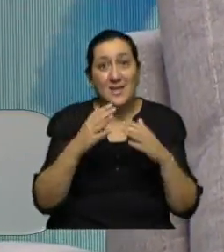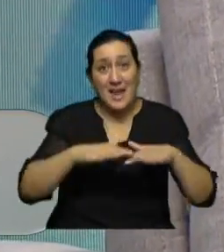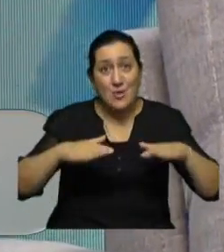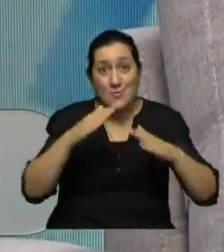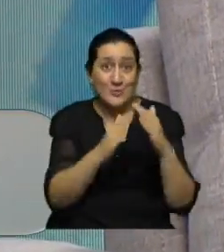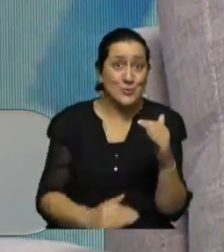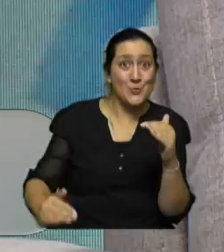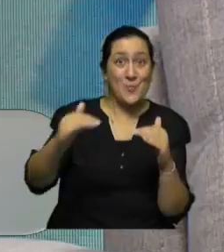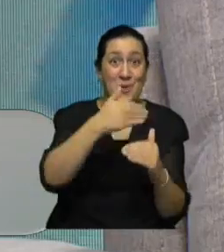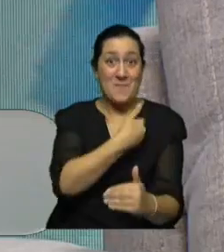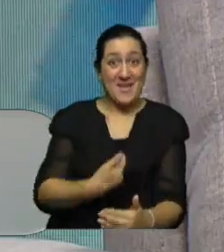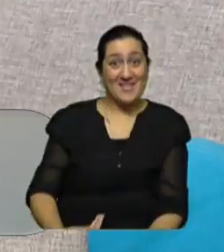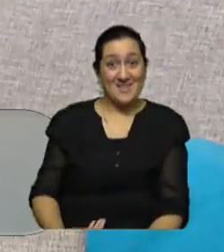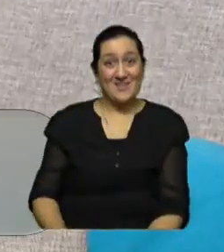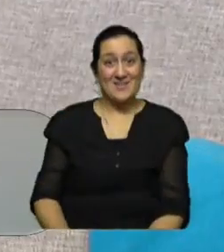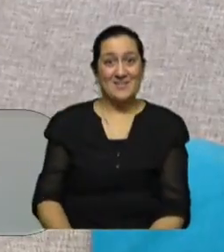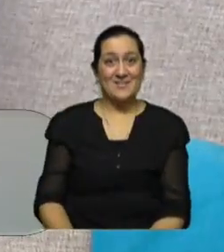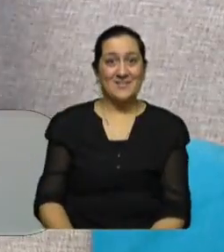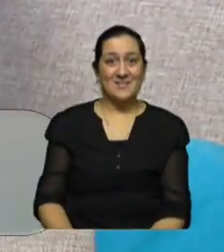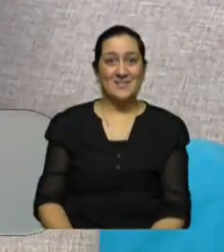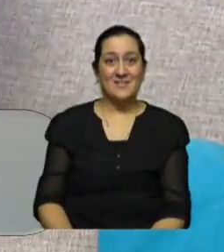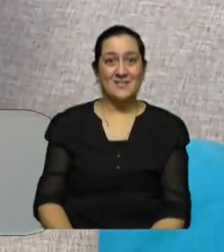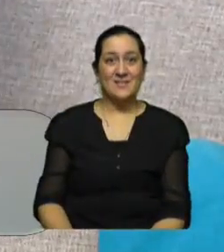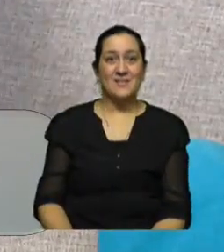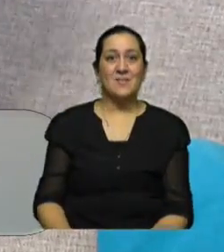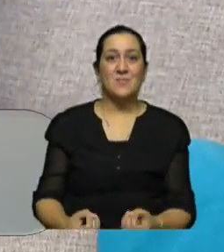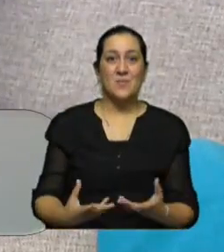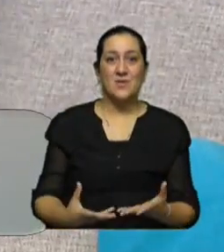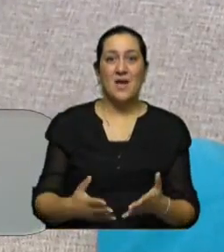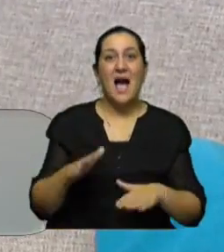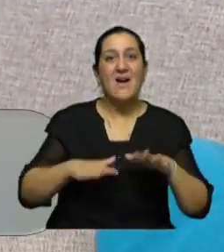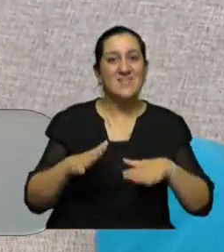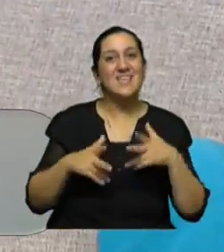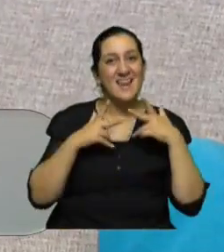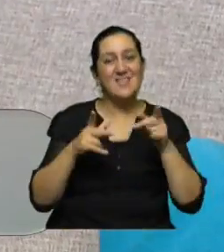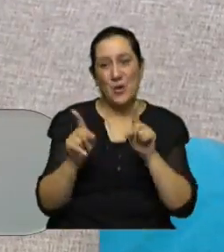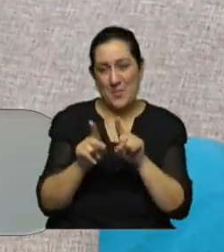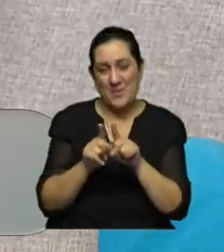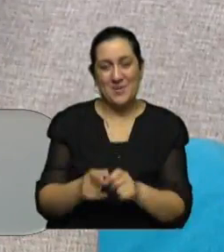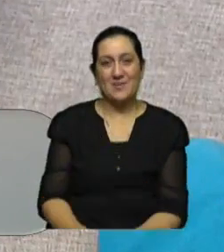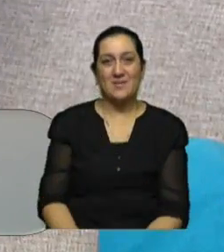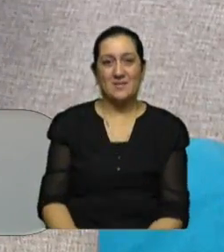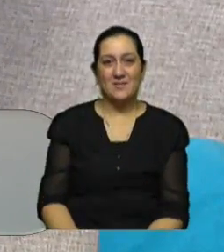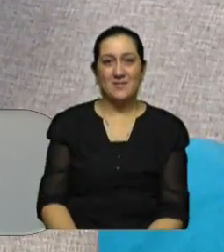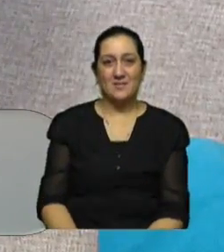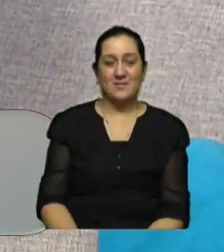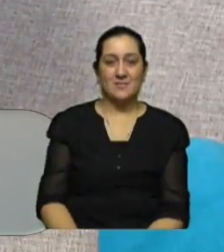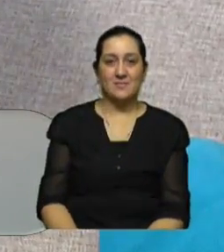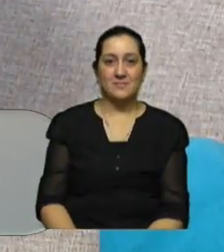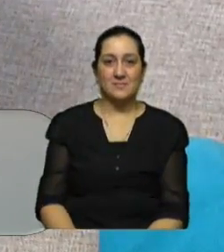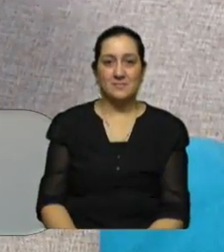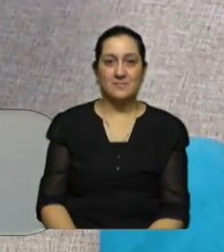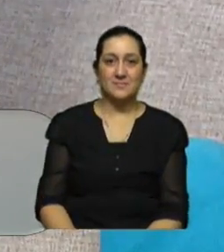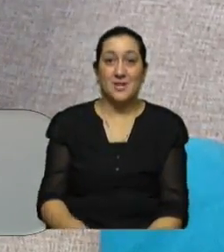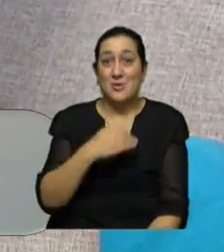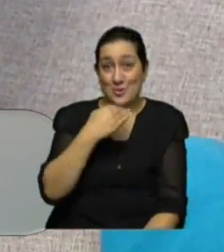maestro. Bueno, yo a veces le digo eso. Bueno, sí, no sé